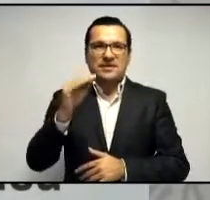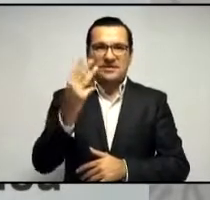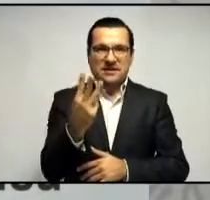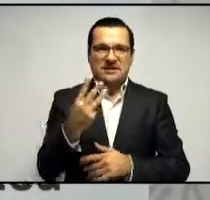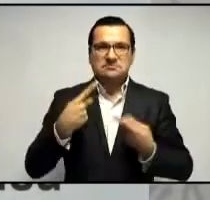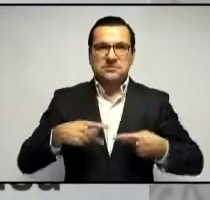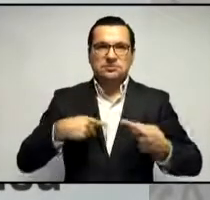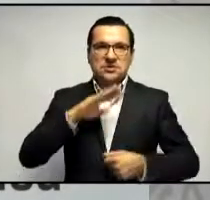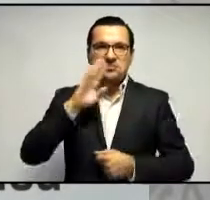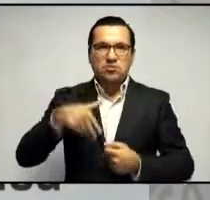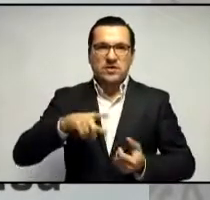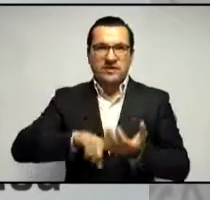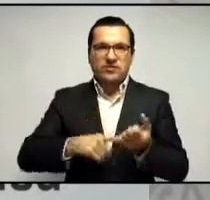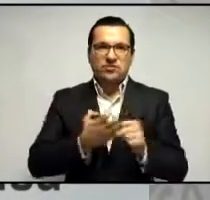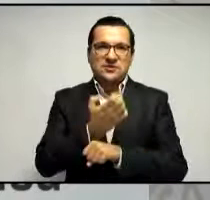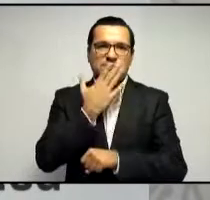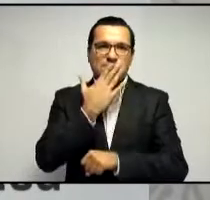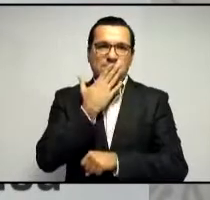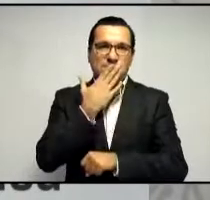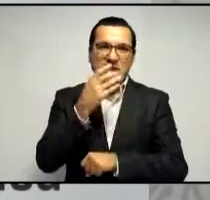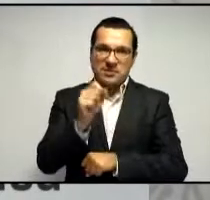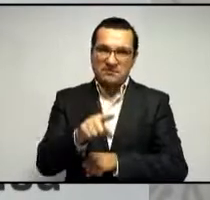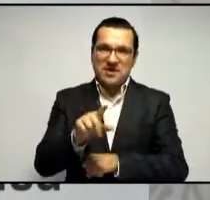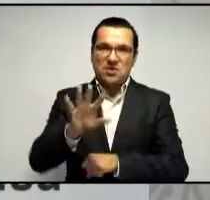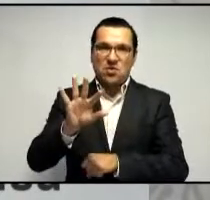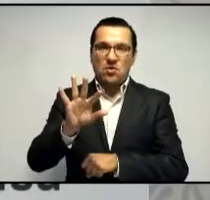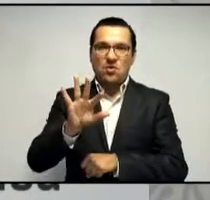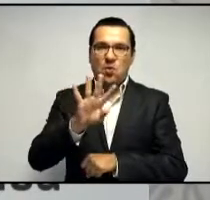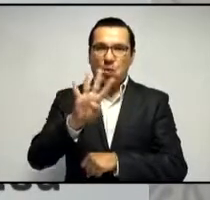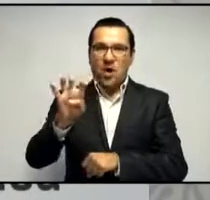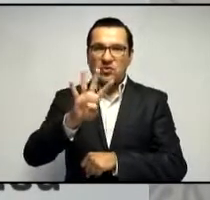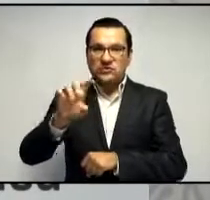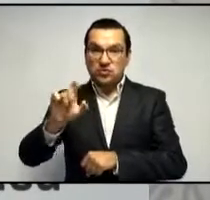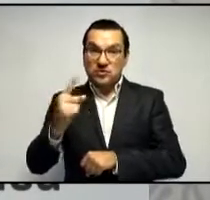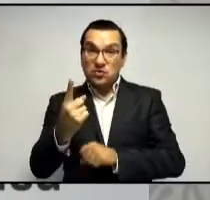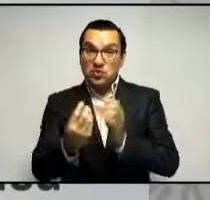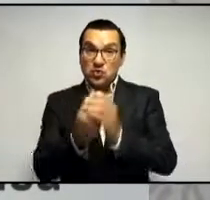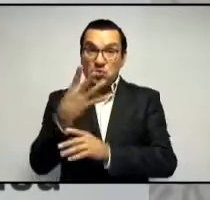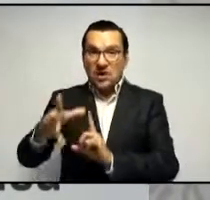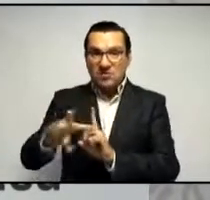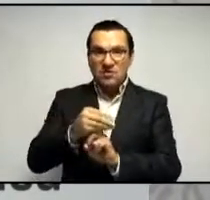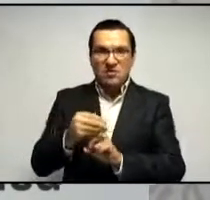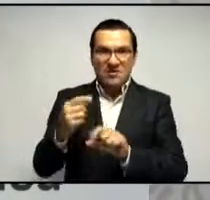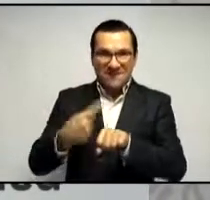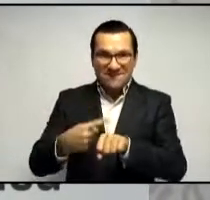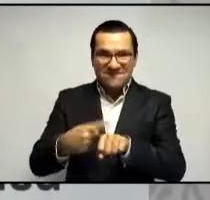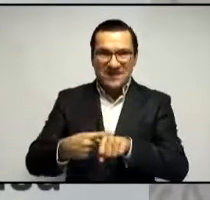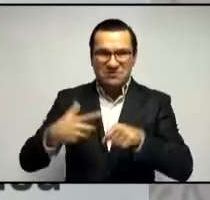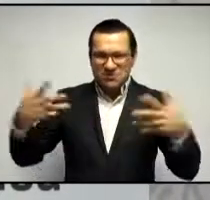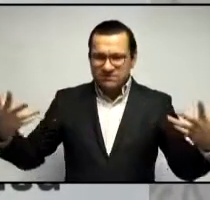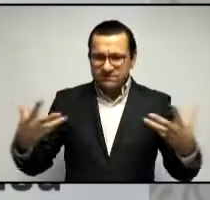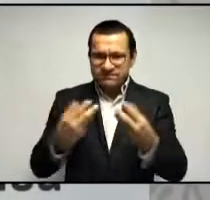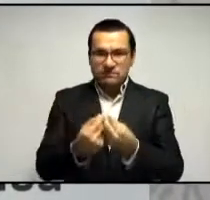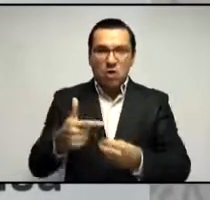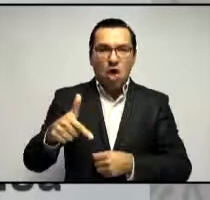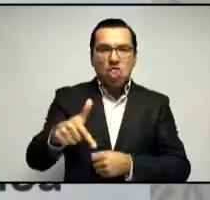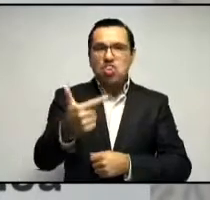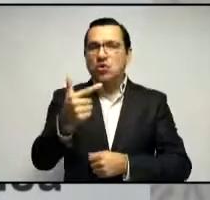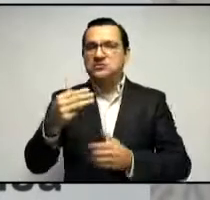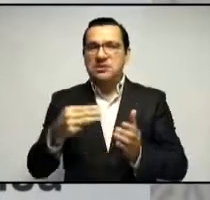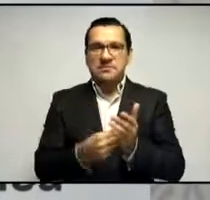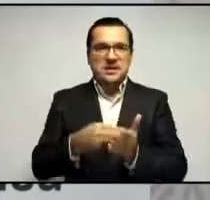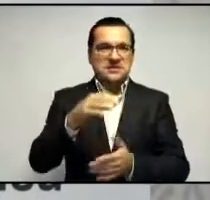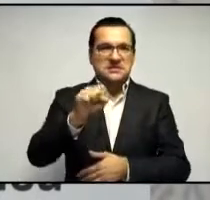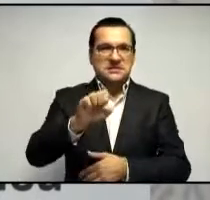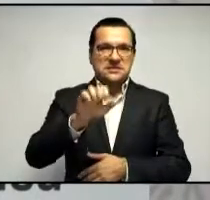sonora además con los 4 421 casos confirmados se acumulan 12 mil 65